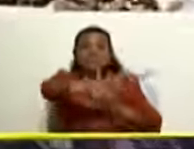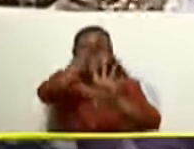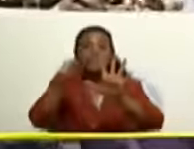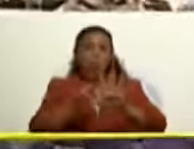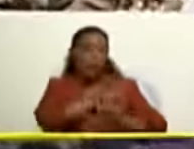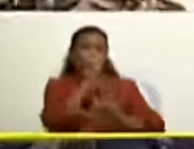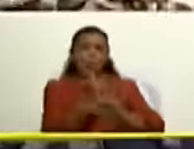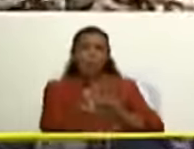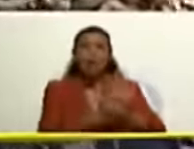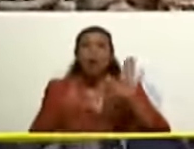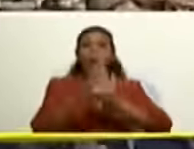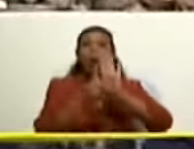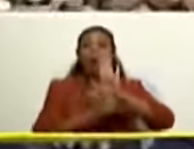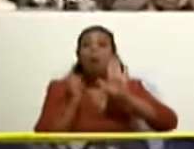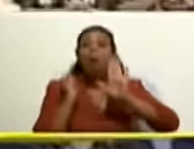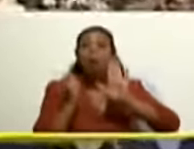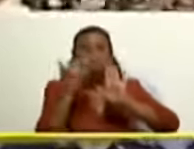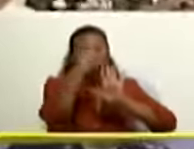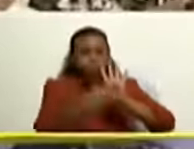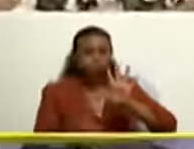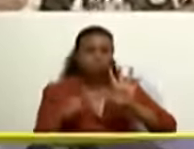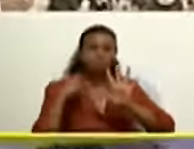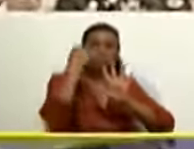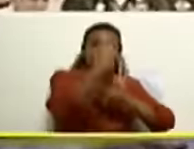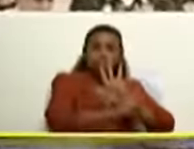poderes poderosos.